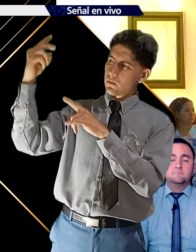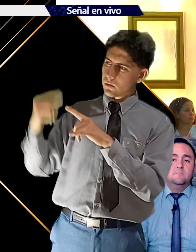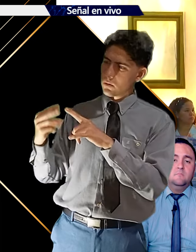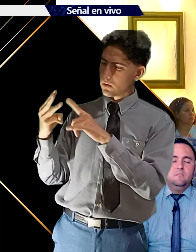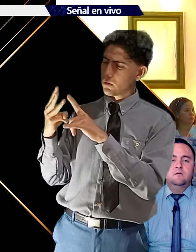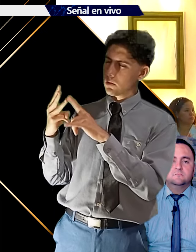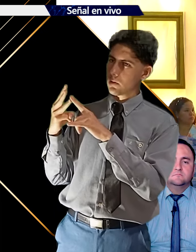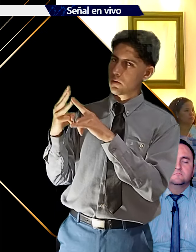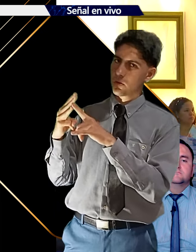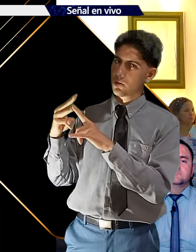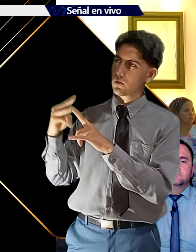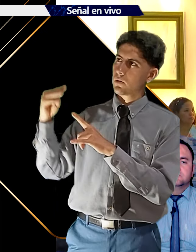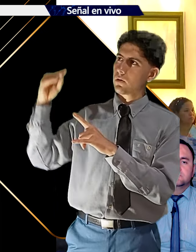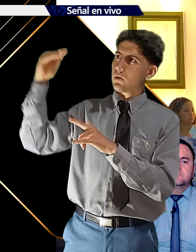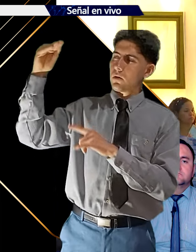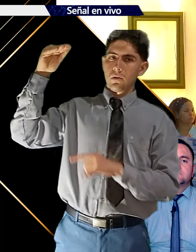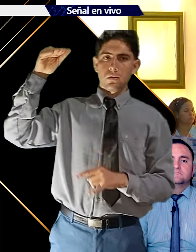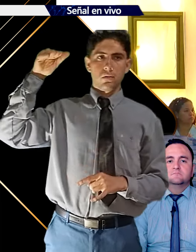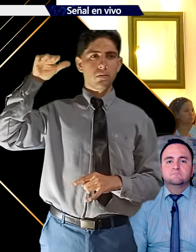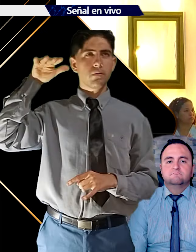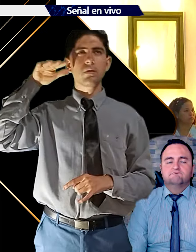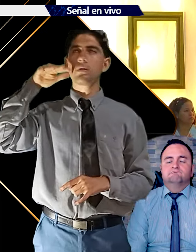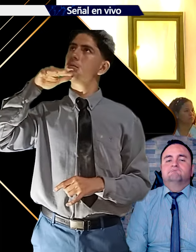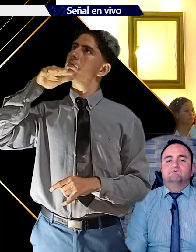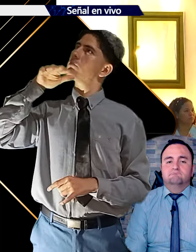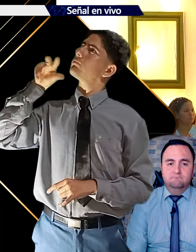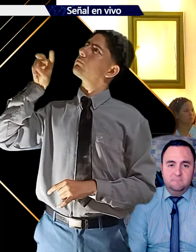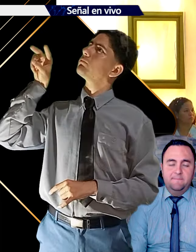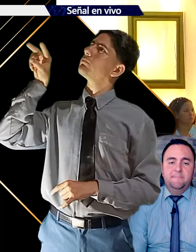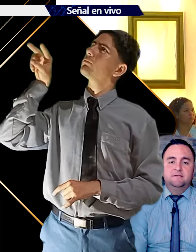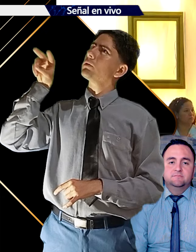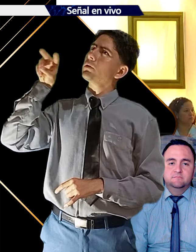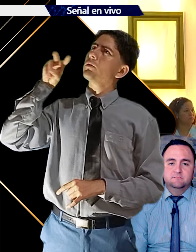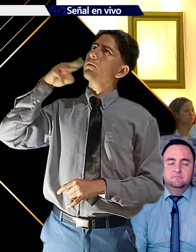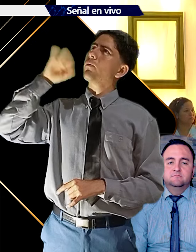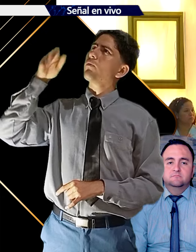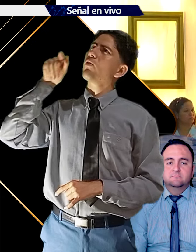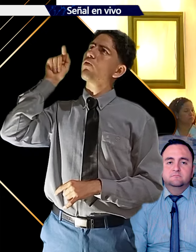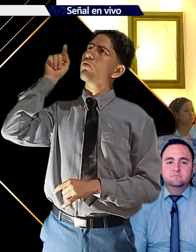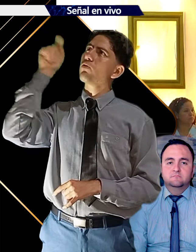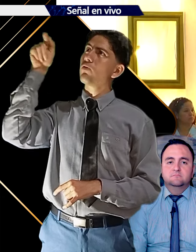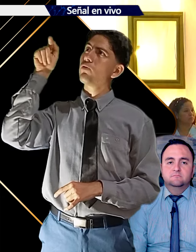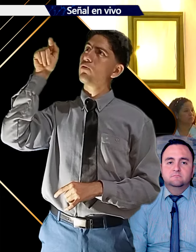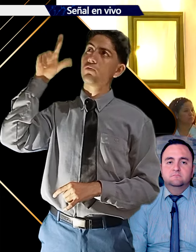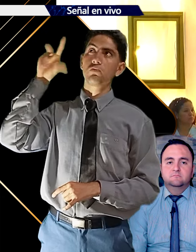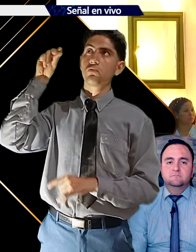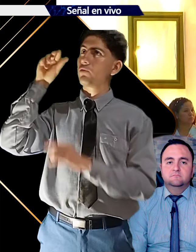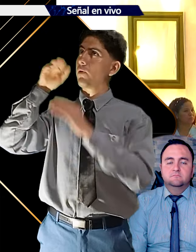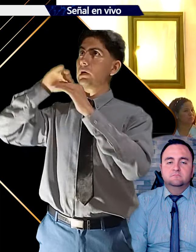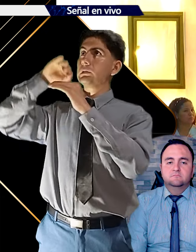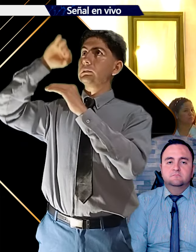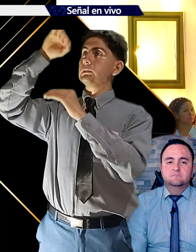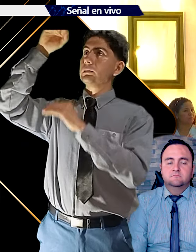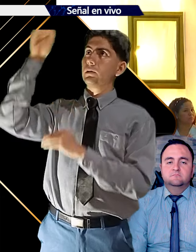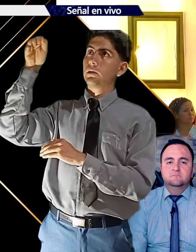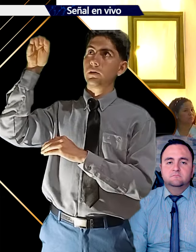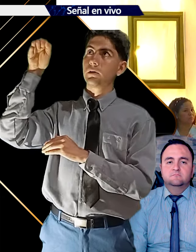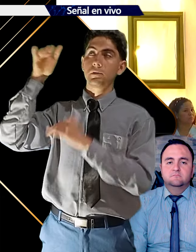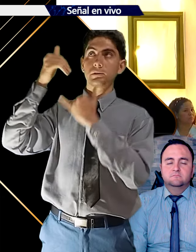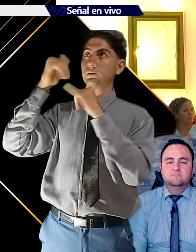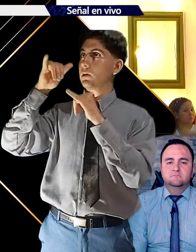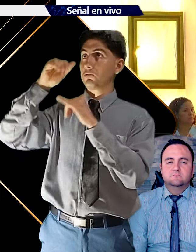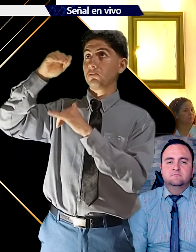hasta esa y se bajó, el segundo también llegó y se bajó, pero el tercero se quedó mirando la montaña y le dijo, mira